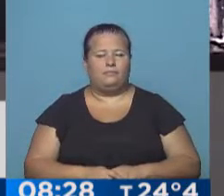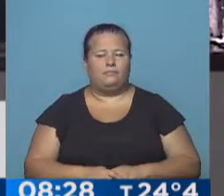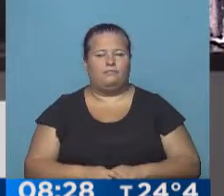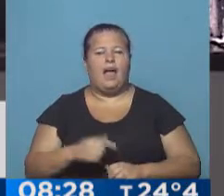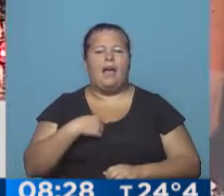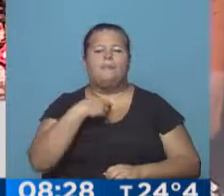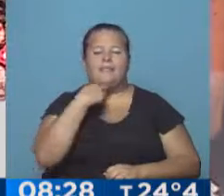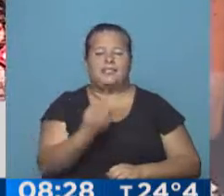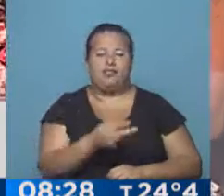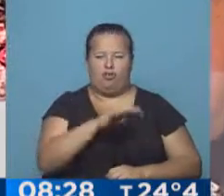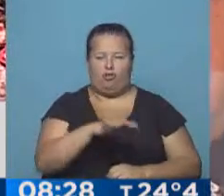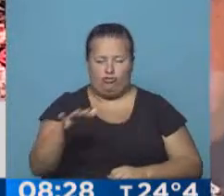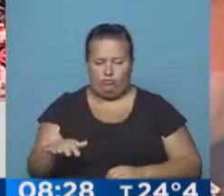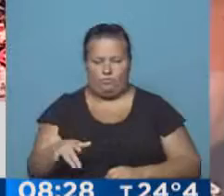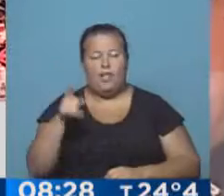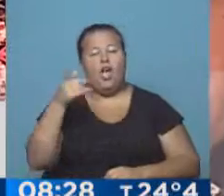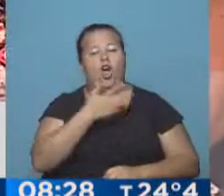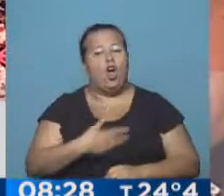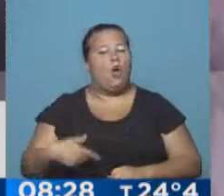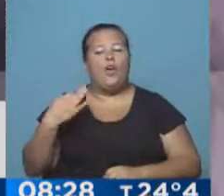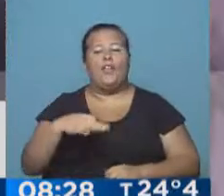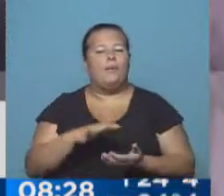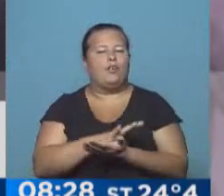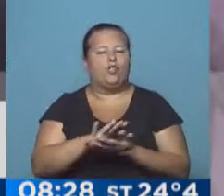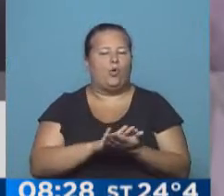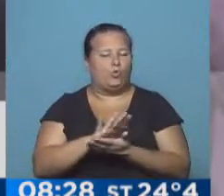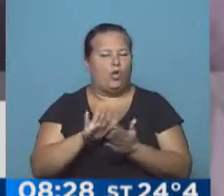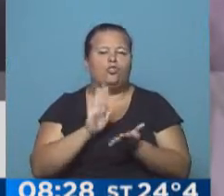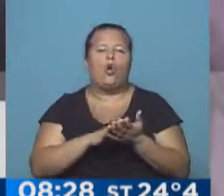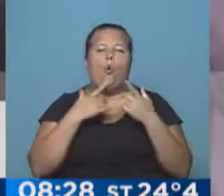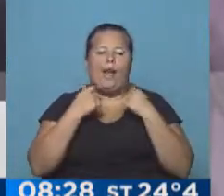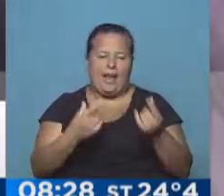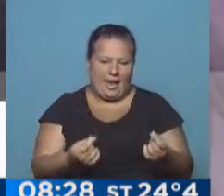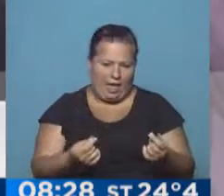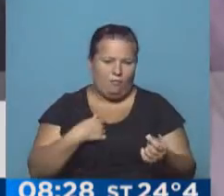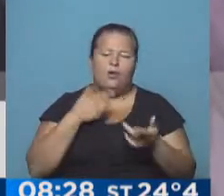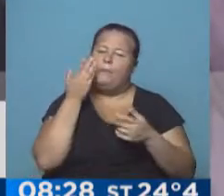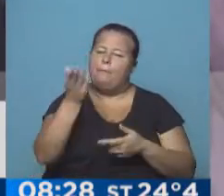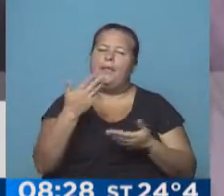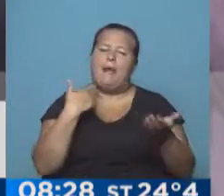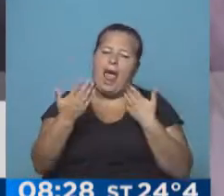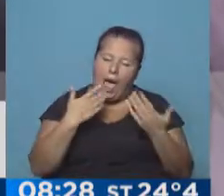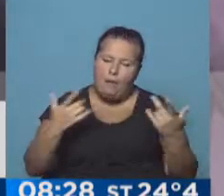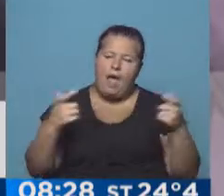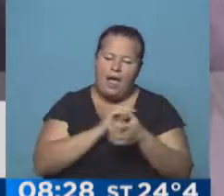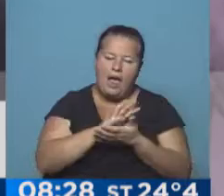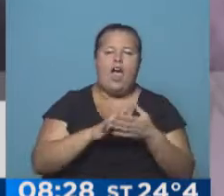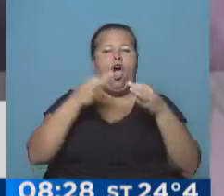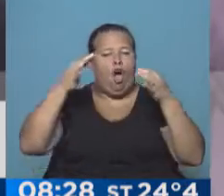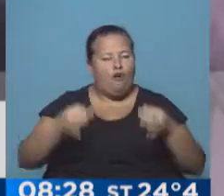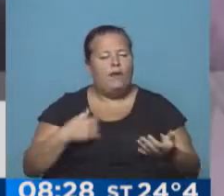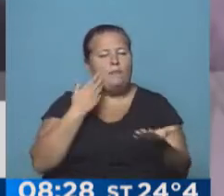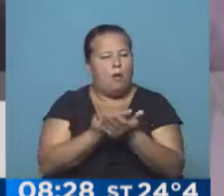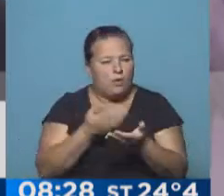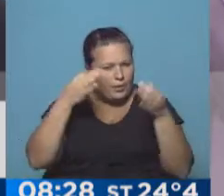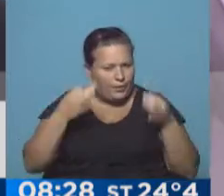a mis hijos. Lo que los gobiernos tienen que hacer es solucionar el reclamo. Los exhortamos al diálogo, a que formalicen la